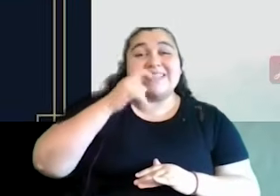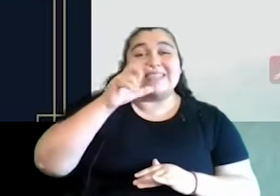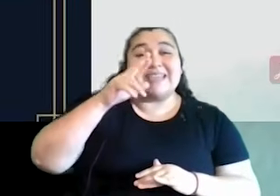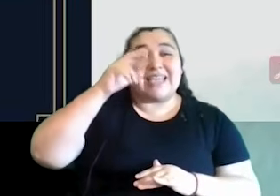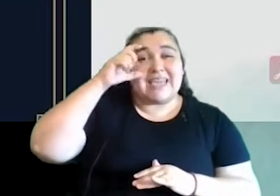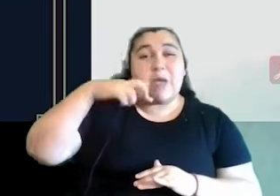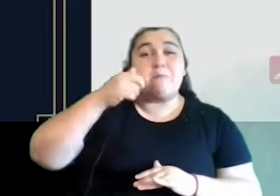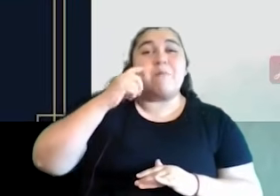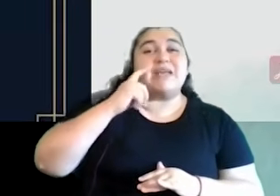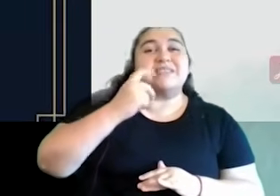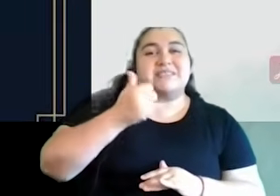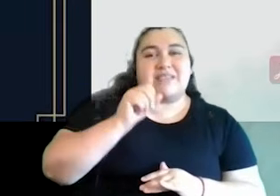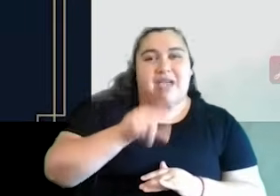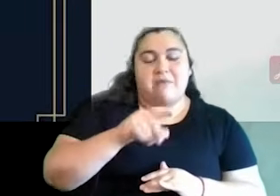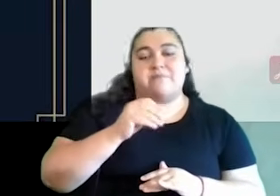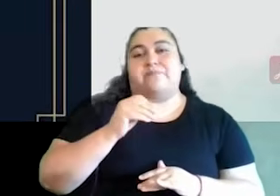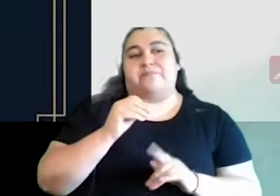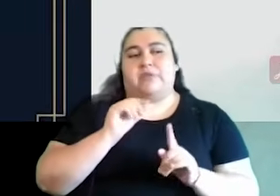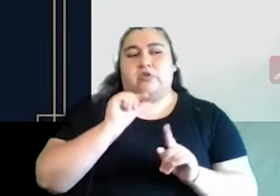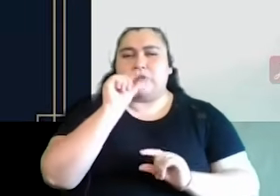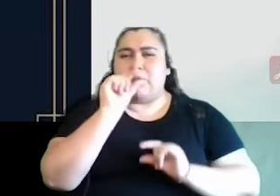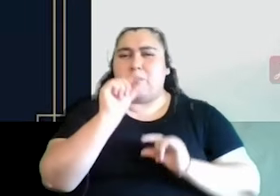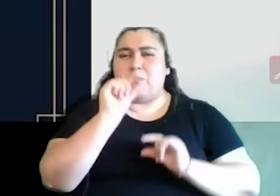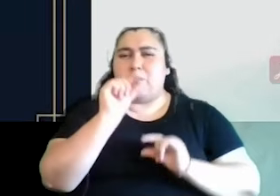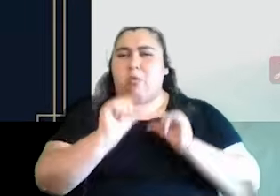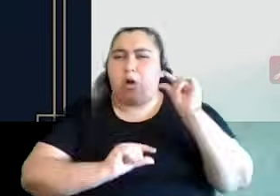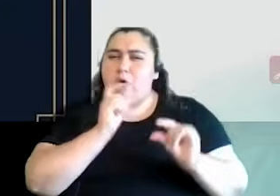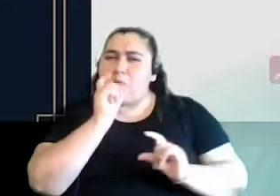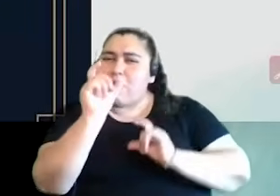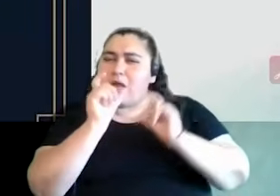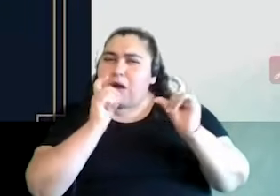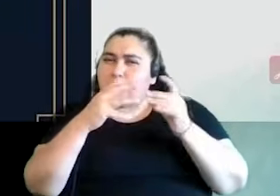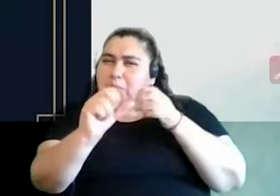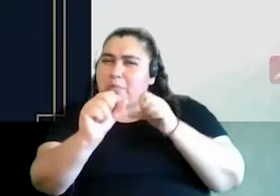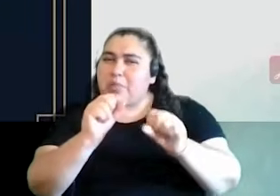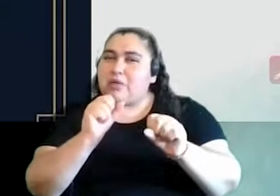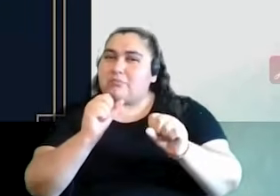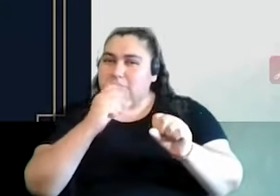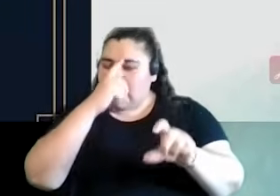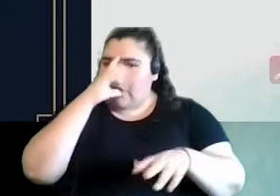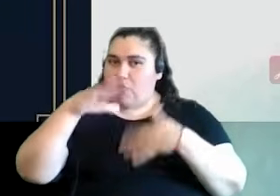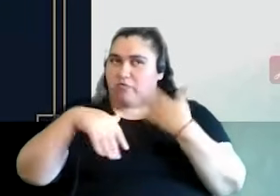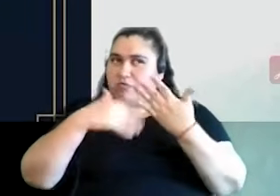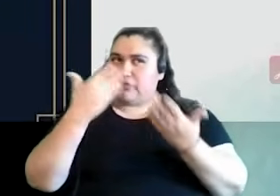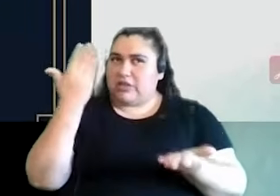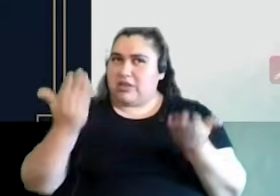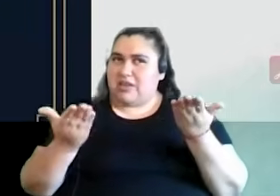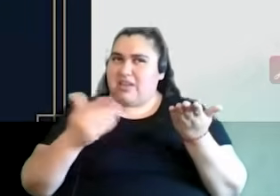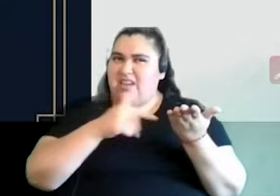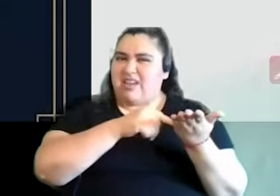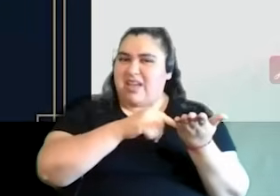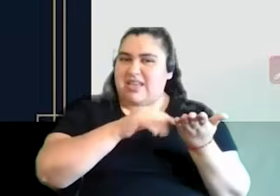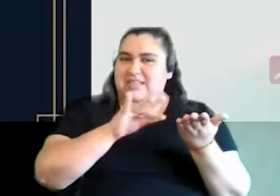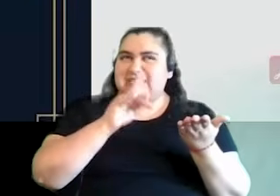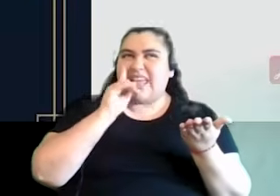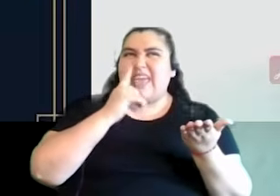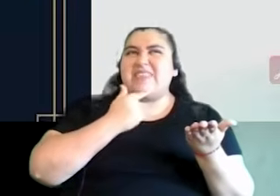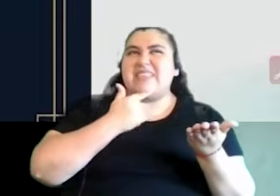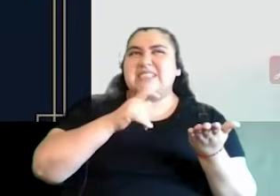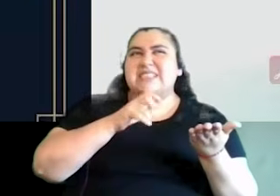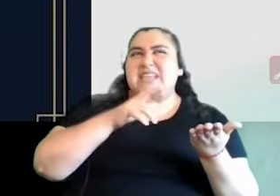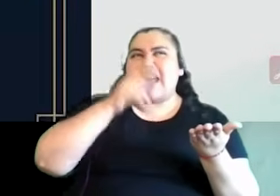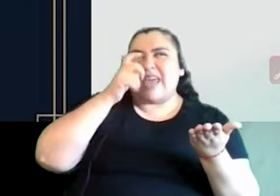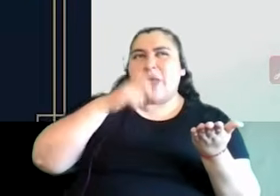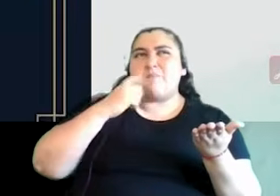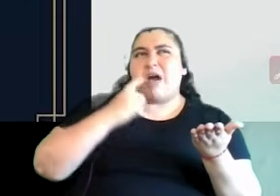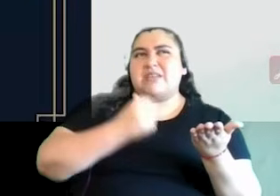a confundir es diferenciar cuándo la discrepancia significativa se vincula con este